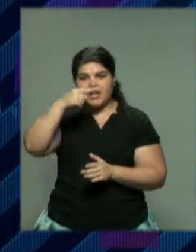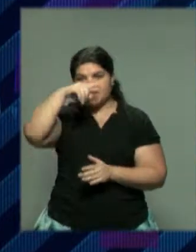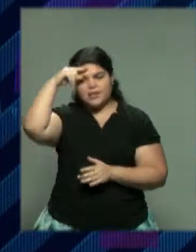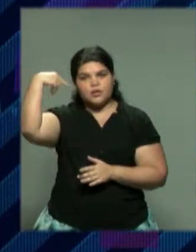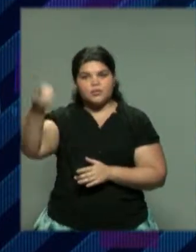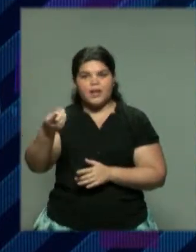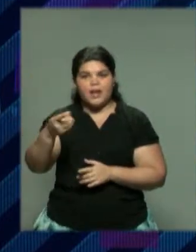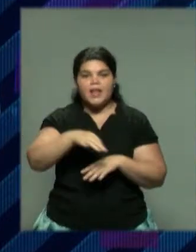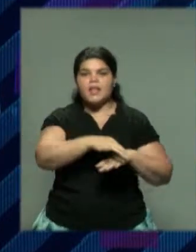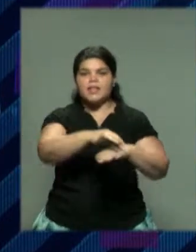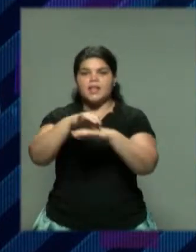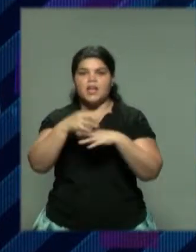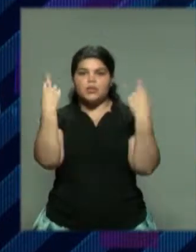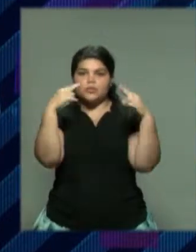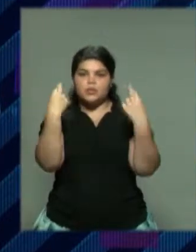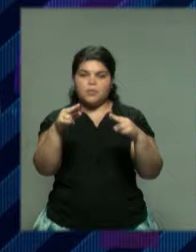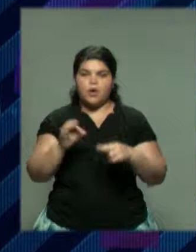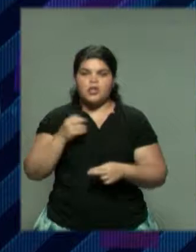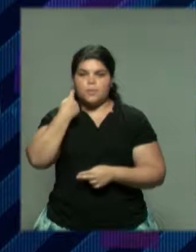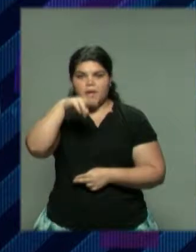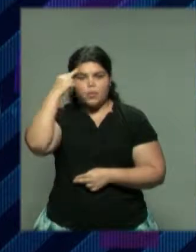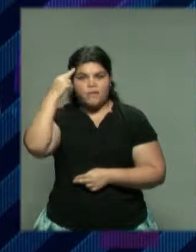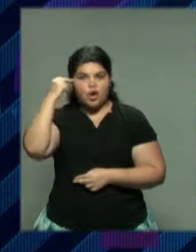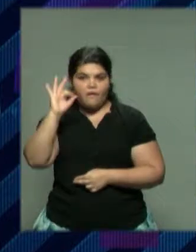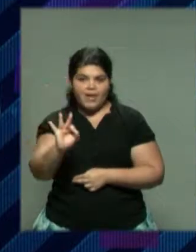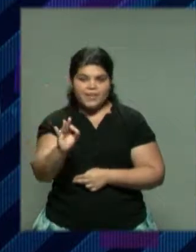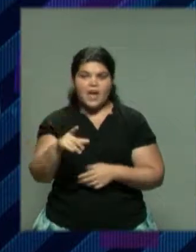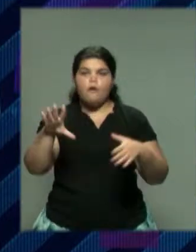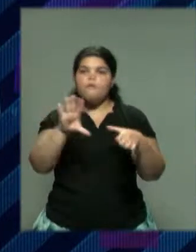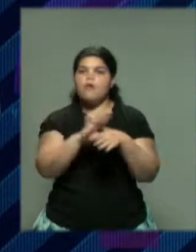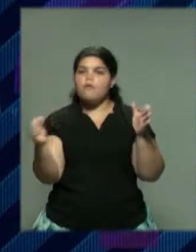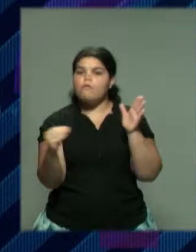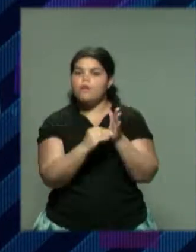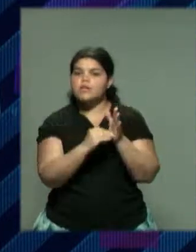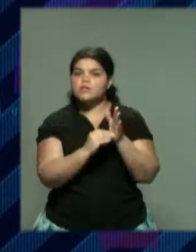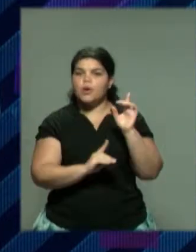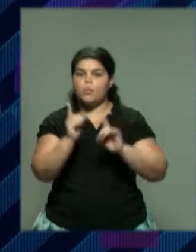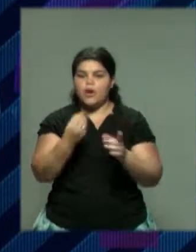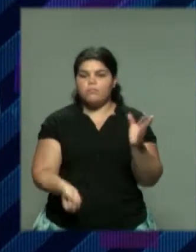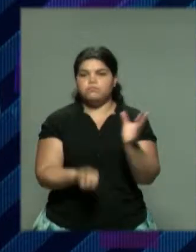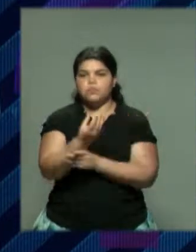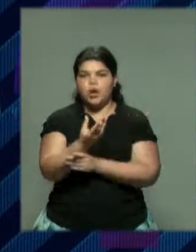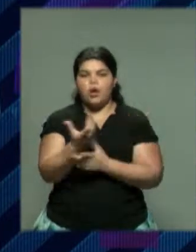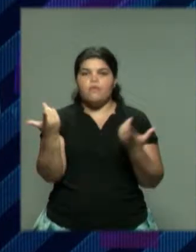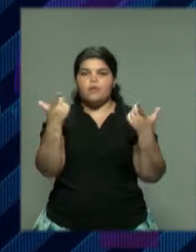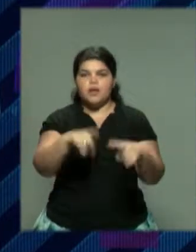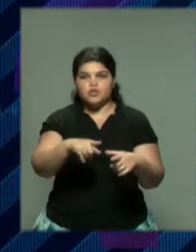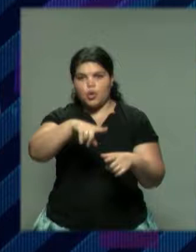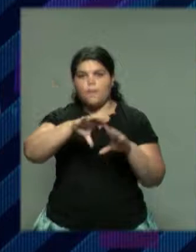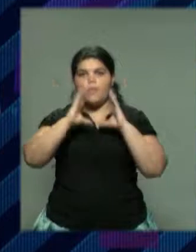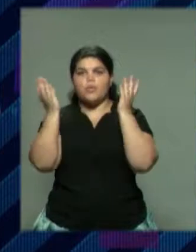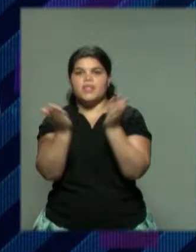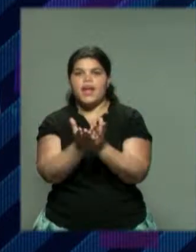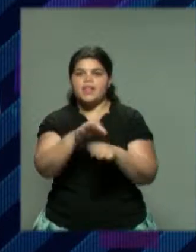Turismo, celebrado desde 1990. La fecha coincide con la fundación de la Federación Mundial de Guías Profesionales